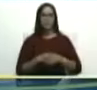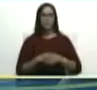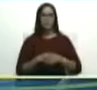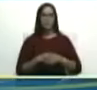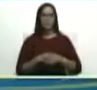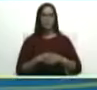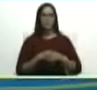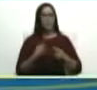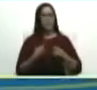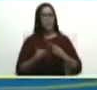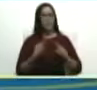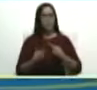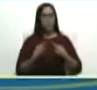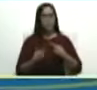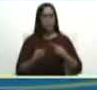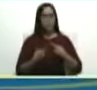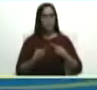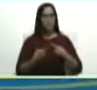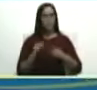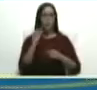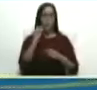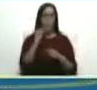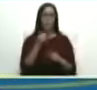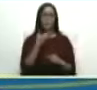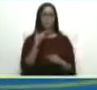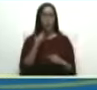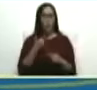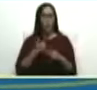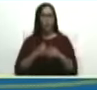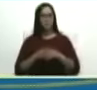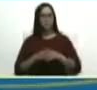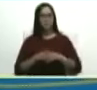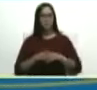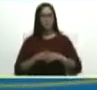las cosas han marchado un poquito mejor.